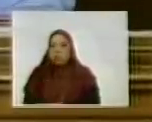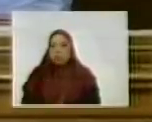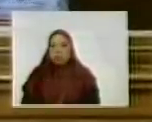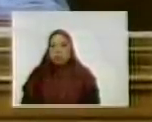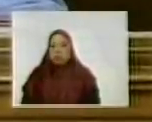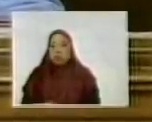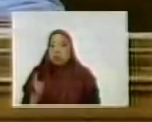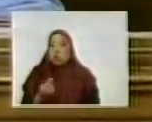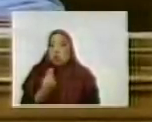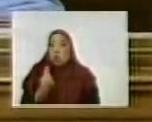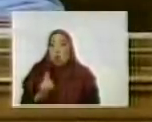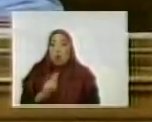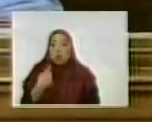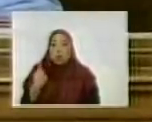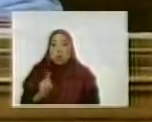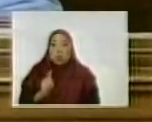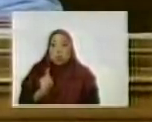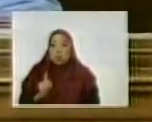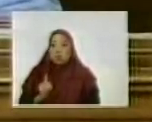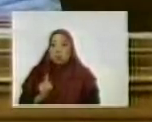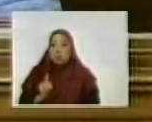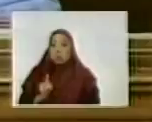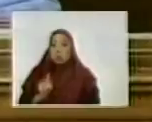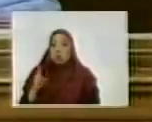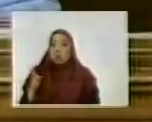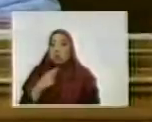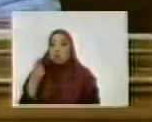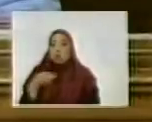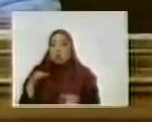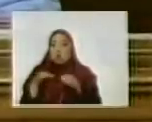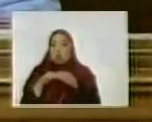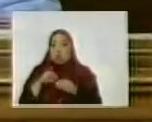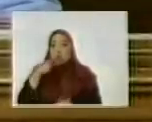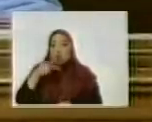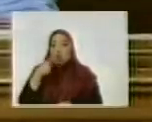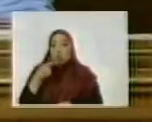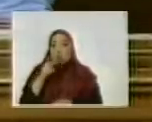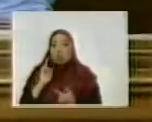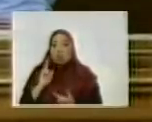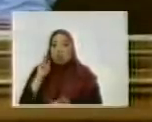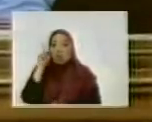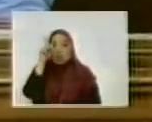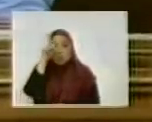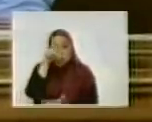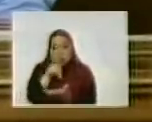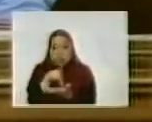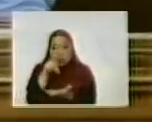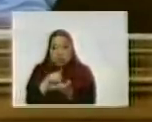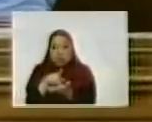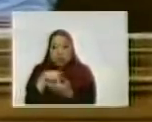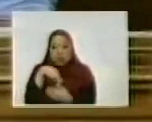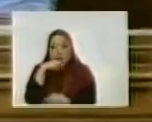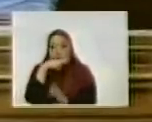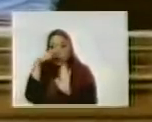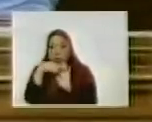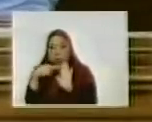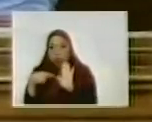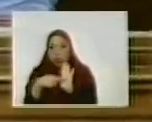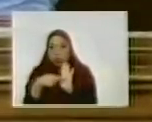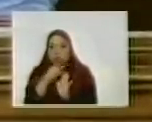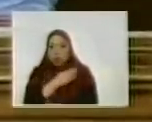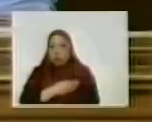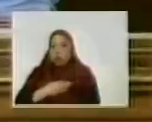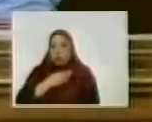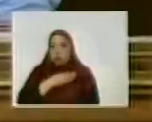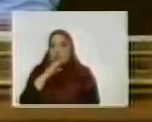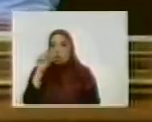El único, y lo digo con conocimiento, el único que se presentó a cumplir la misión que tenía fue